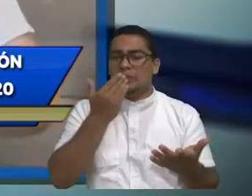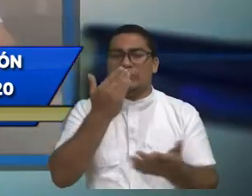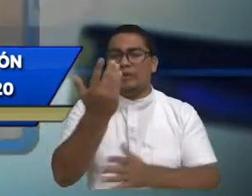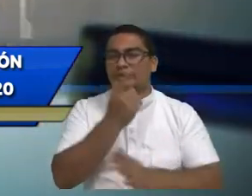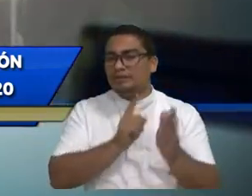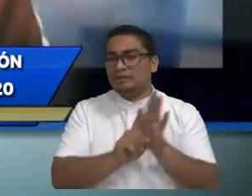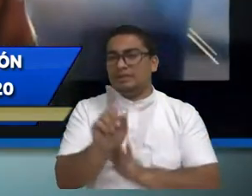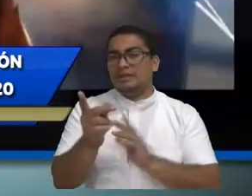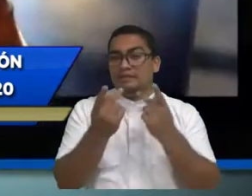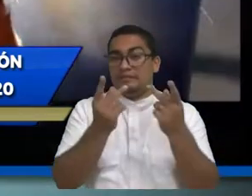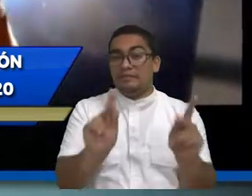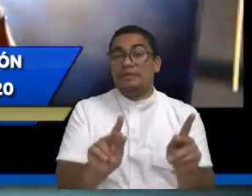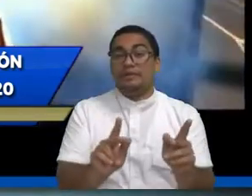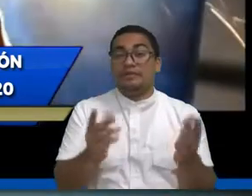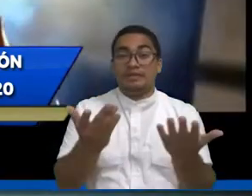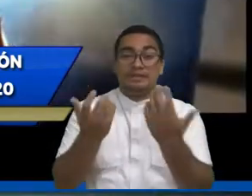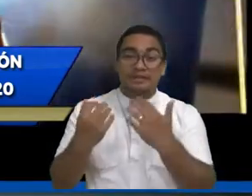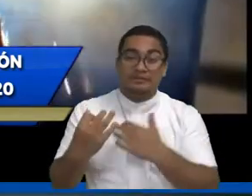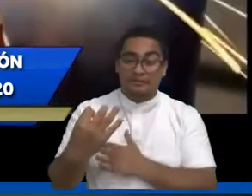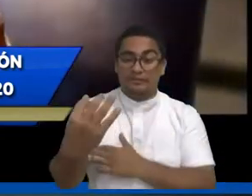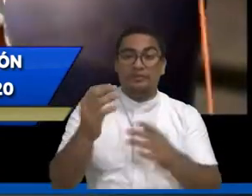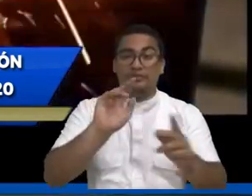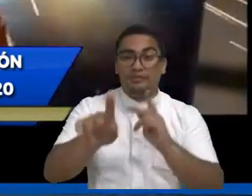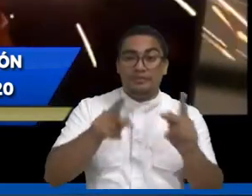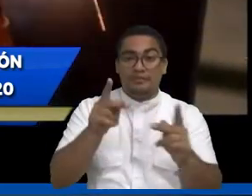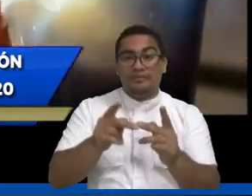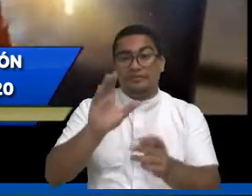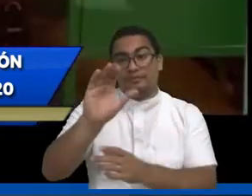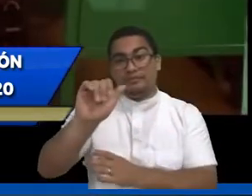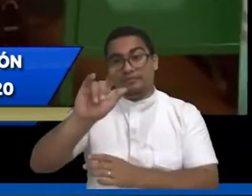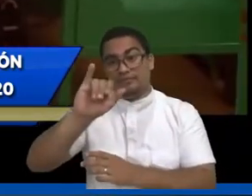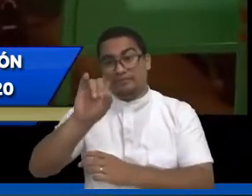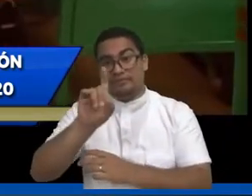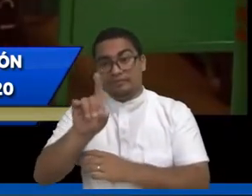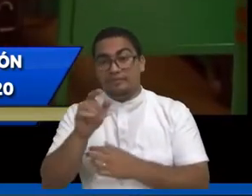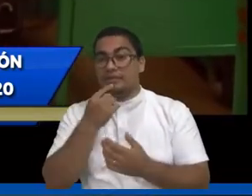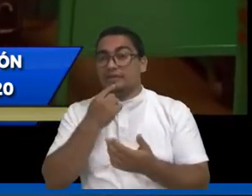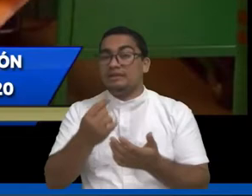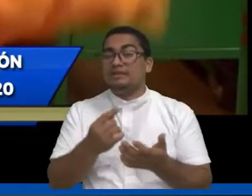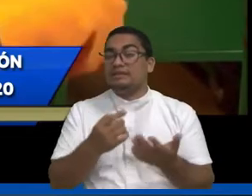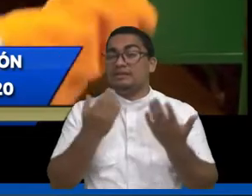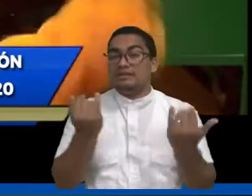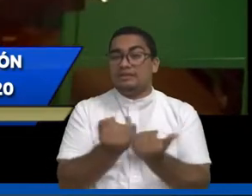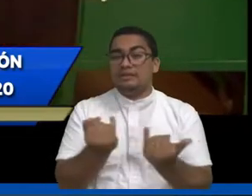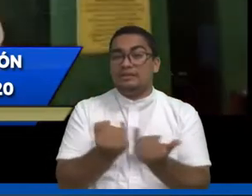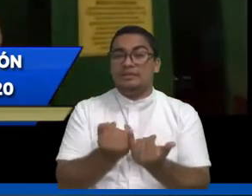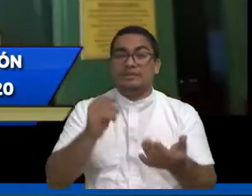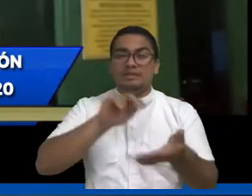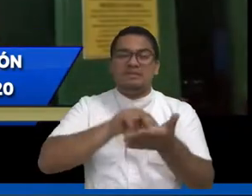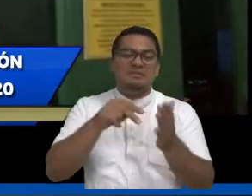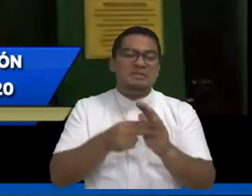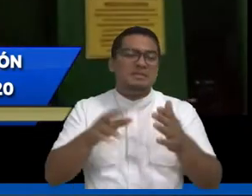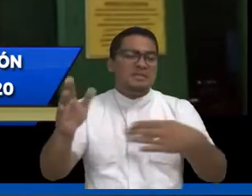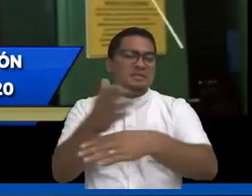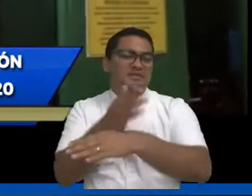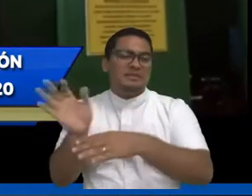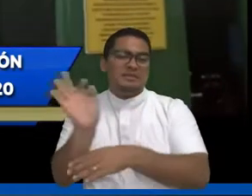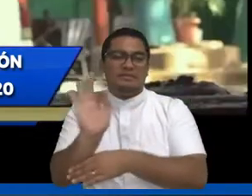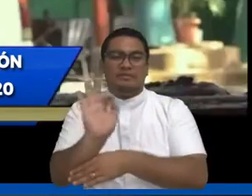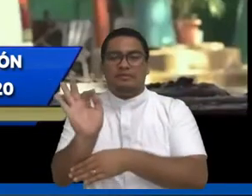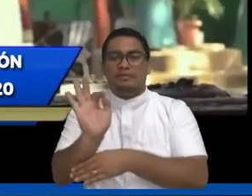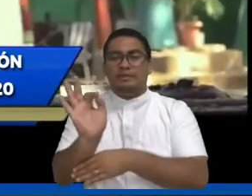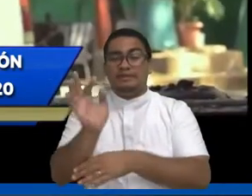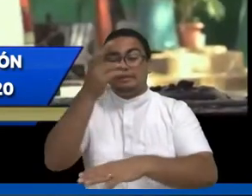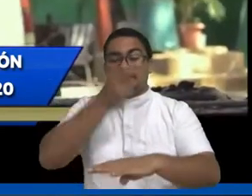pero vamos apuntando hacia la calidad entonces hablar de calidad significa establecer una serie de condiciones muy